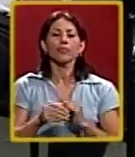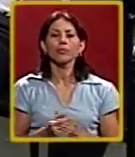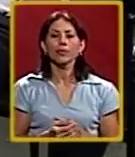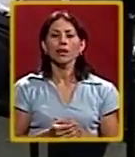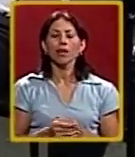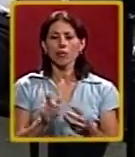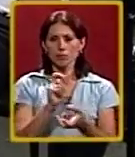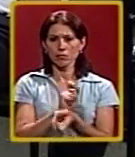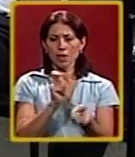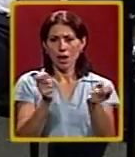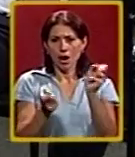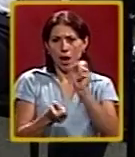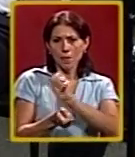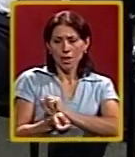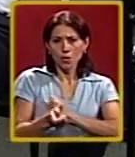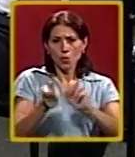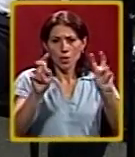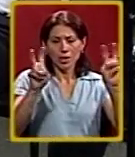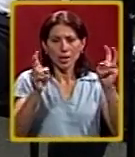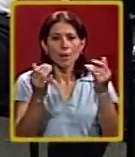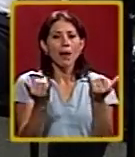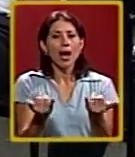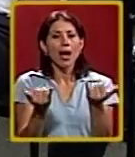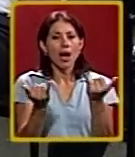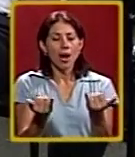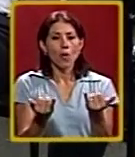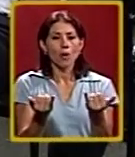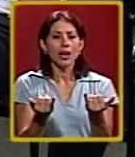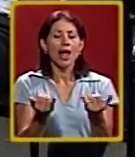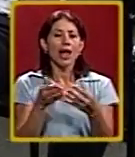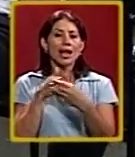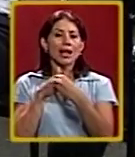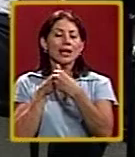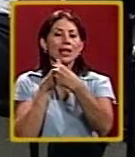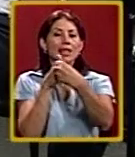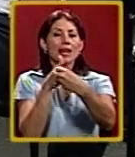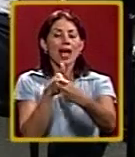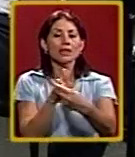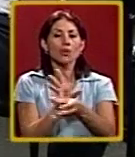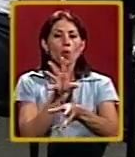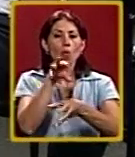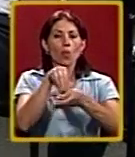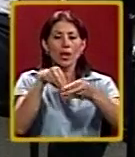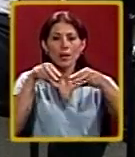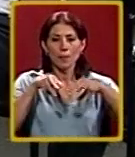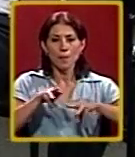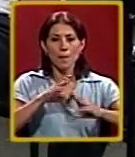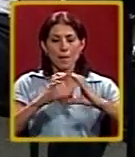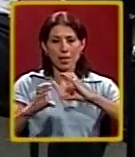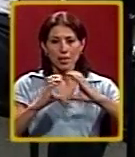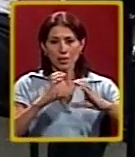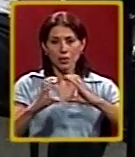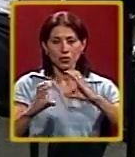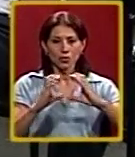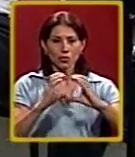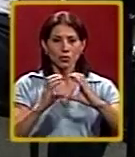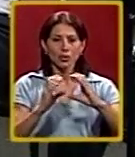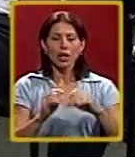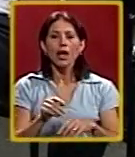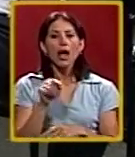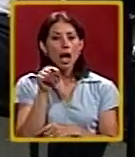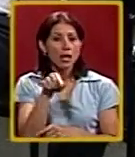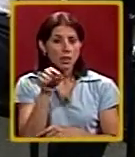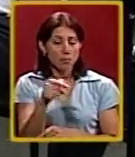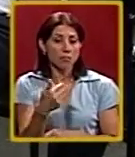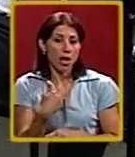Cambiando un poquito de tema, y ahora el liderazgo en medios, pues tal vez un poco, me parece que ahí hay modelos,